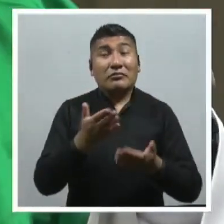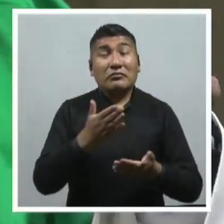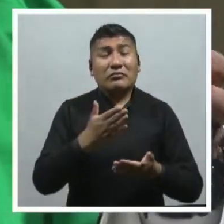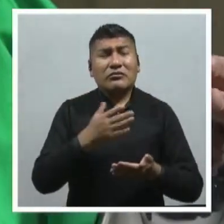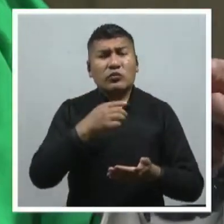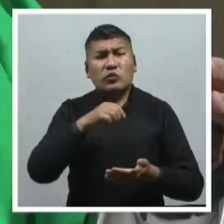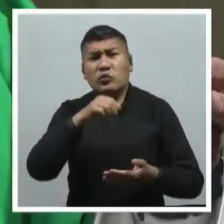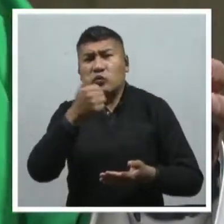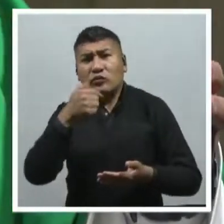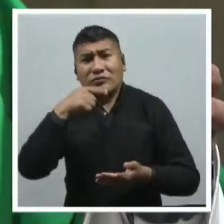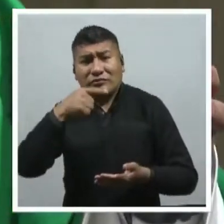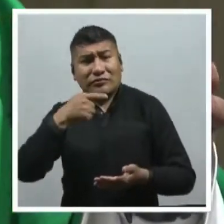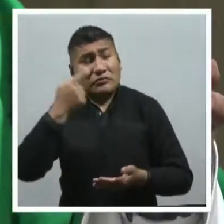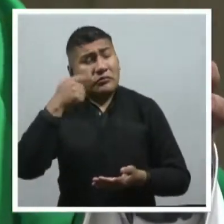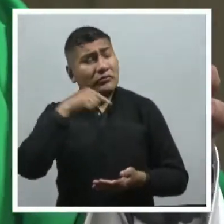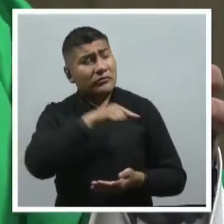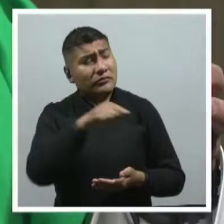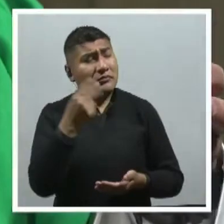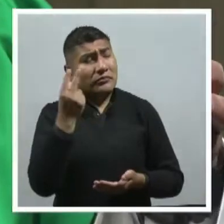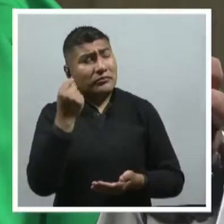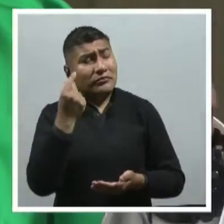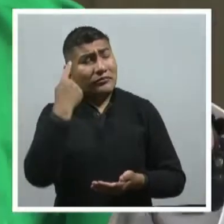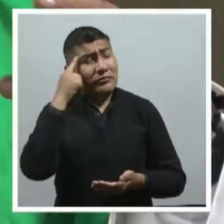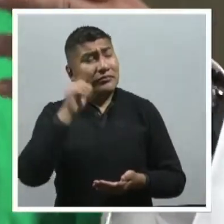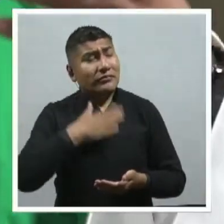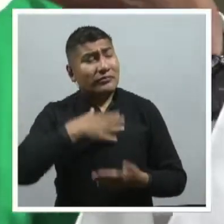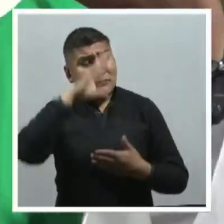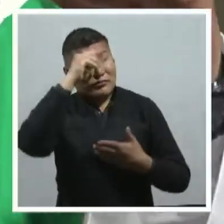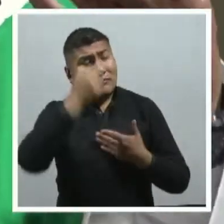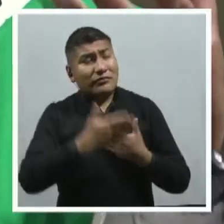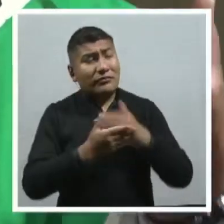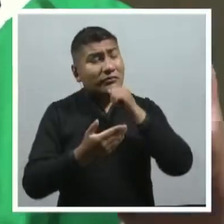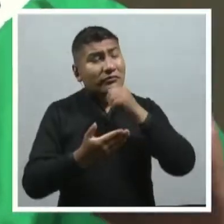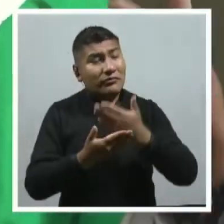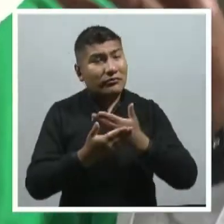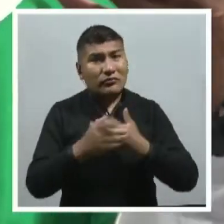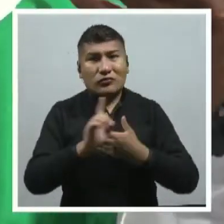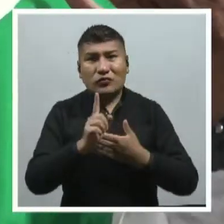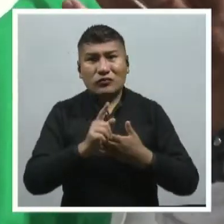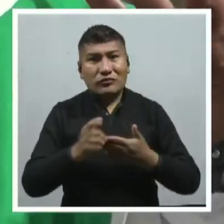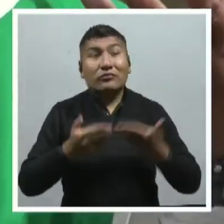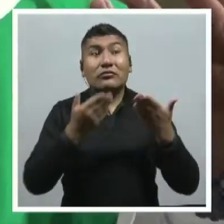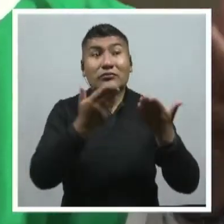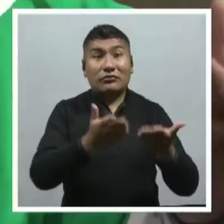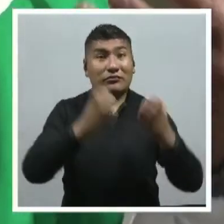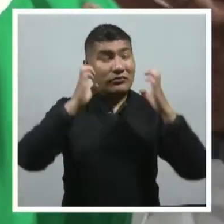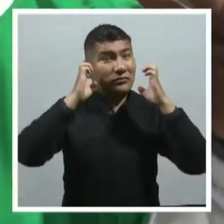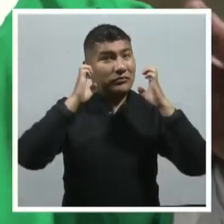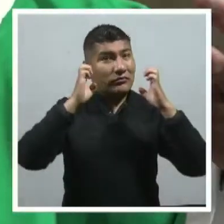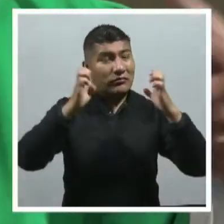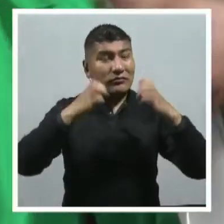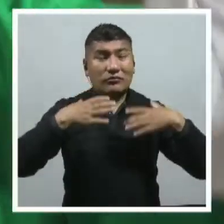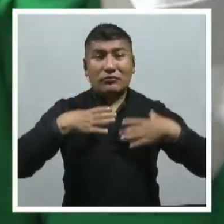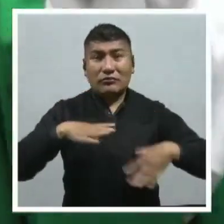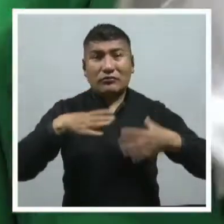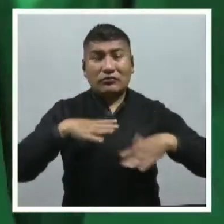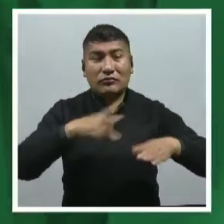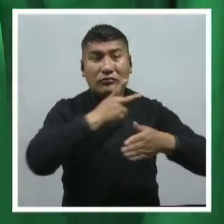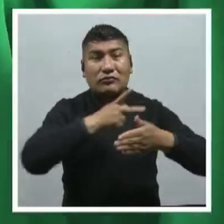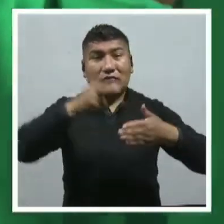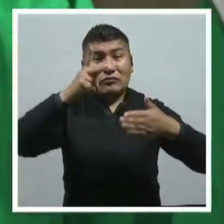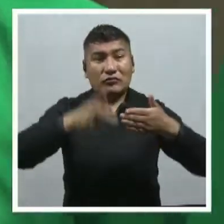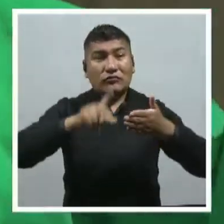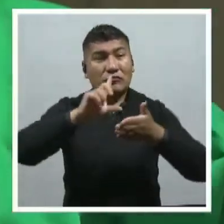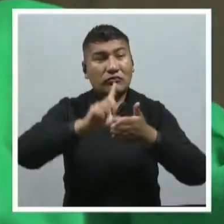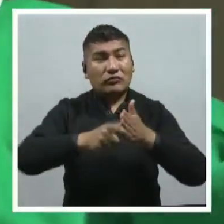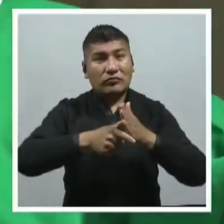hijitos. ¿Cómo es eso de los hijitos? A los hijitos se le da educación, se le da vestido, se le da profesión y después que se